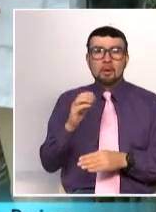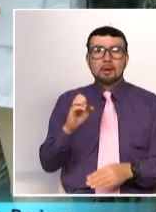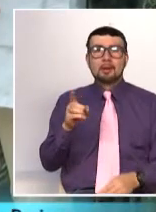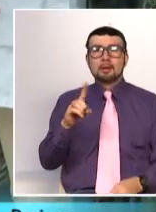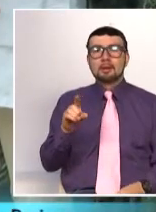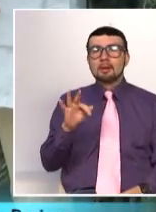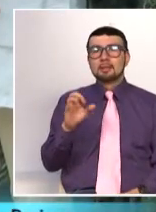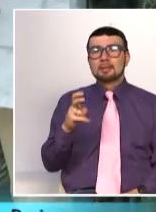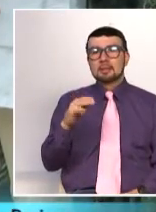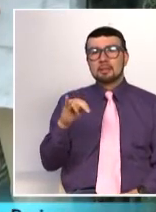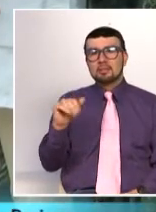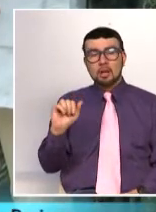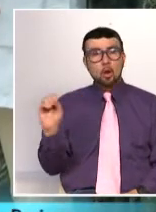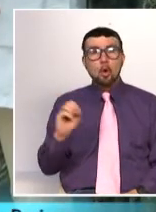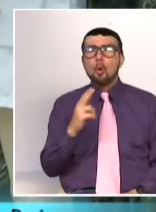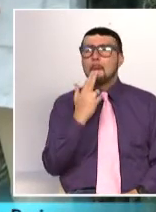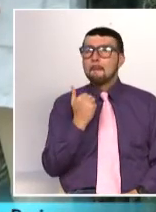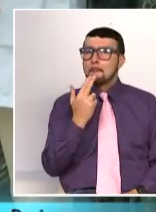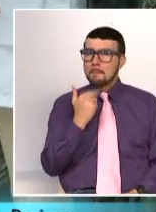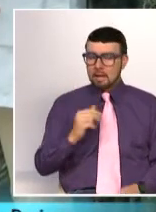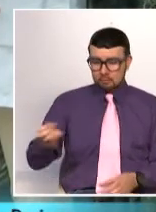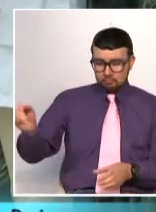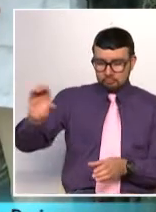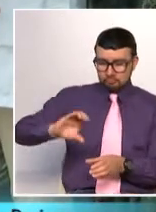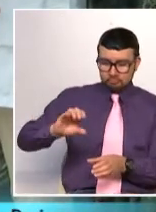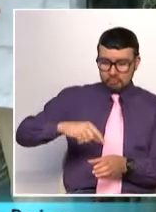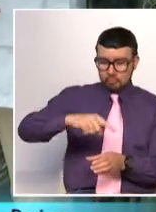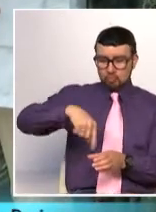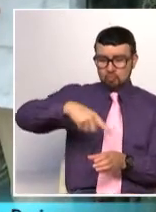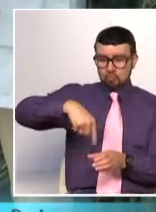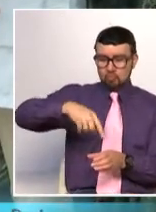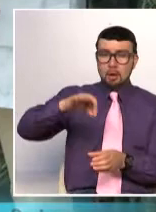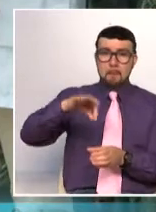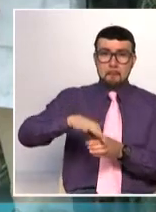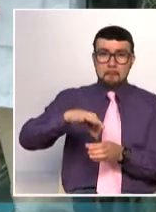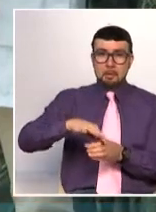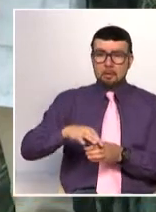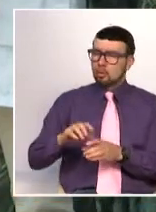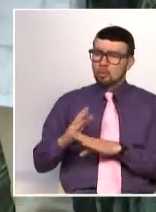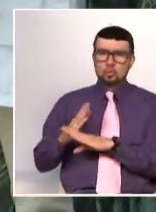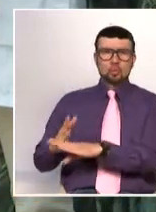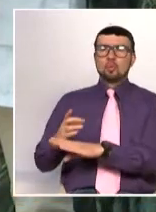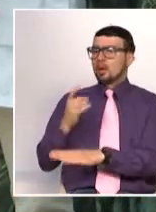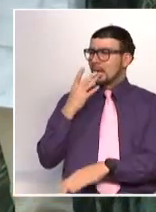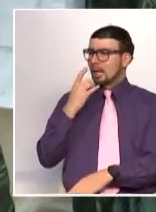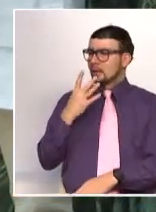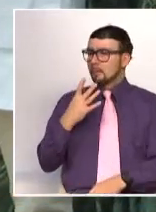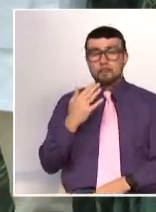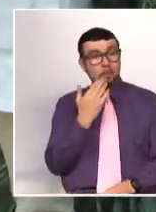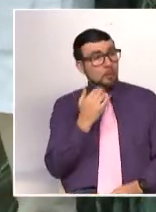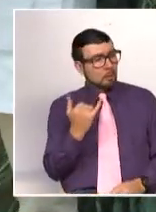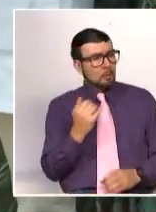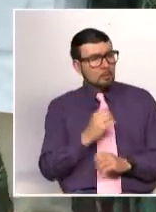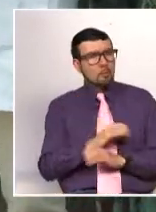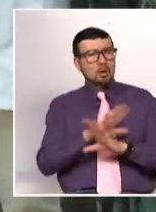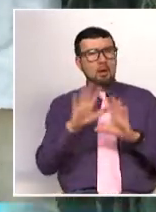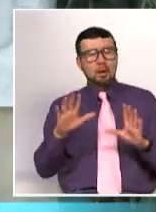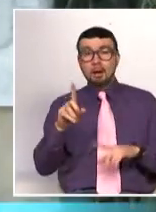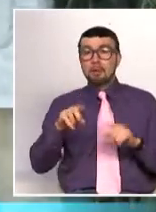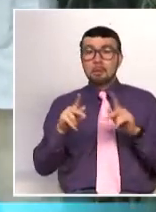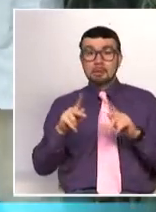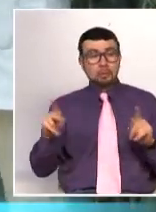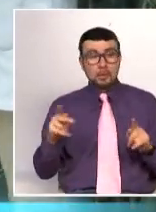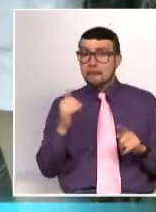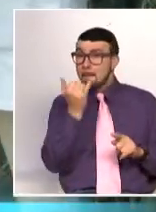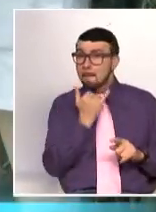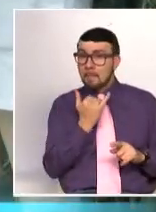miel nadie azúcar por favor una pregunta en las mañanas las personas cometen un error muy grande que es